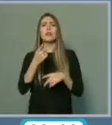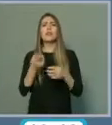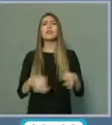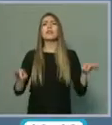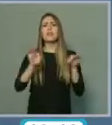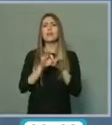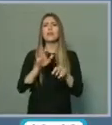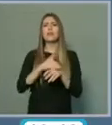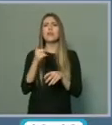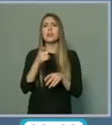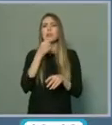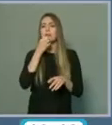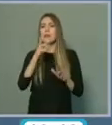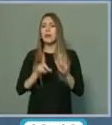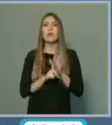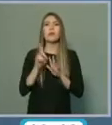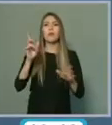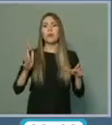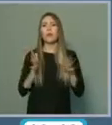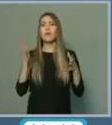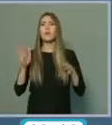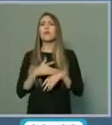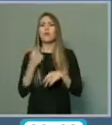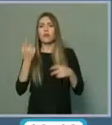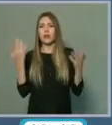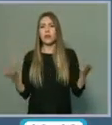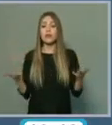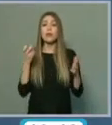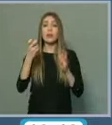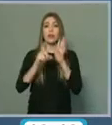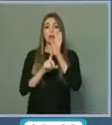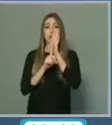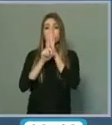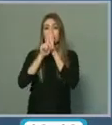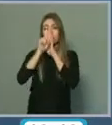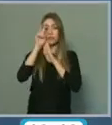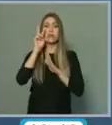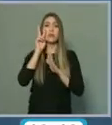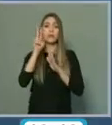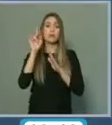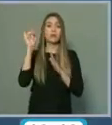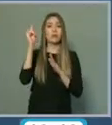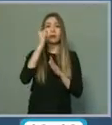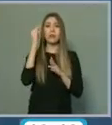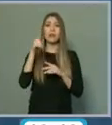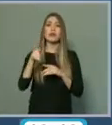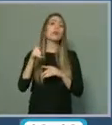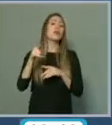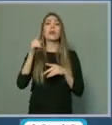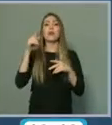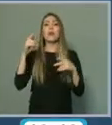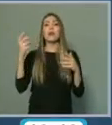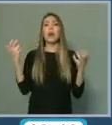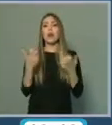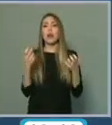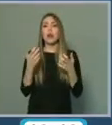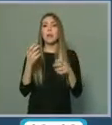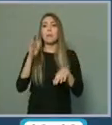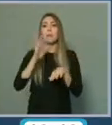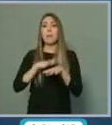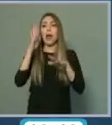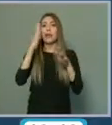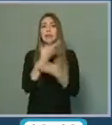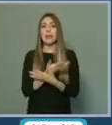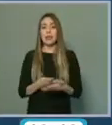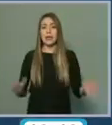importante? ¿Por qué es relevante? ¿Por qué debe asombrarnos? Bueno, este es el cohete, el que están viendo en pantalla, es el cohete humano jamás hecho, el más grande,